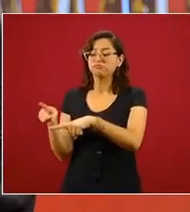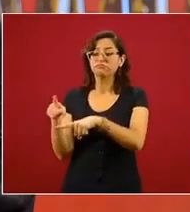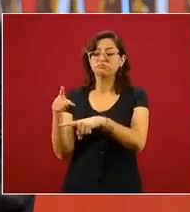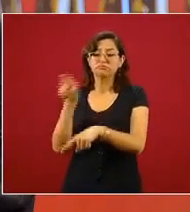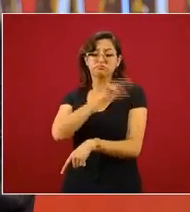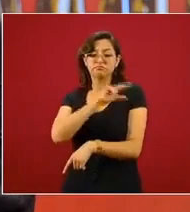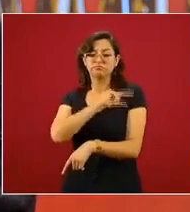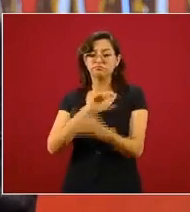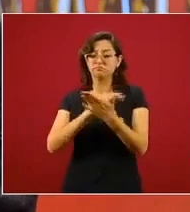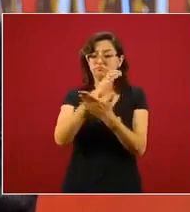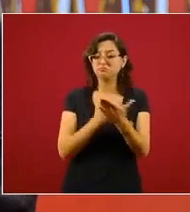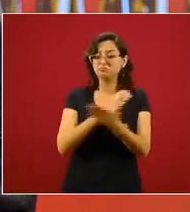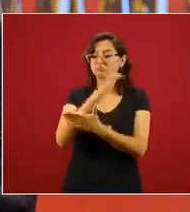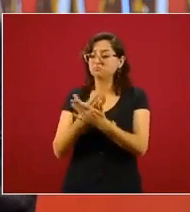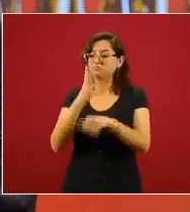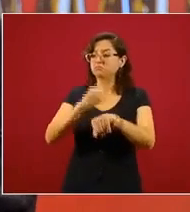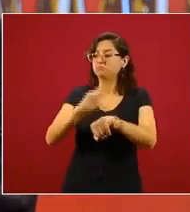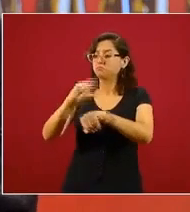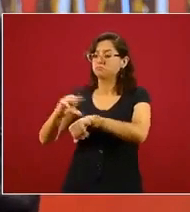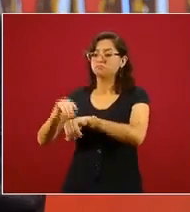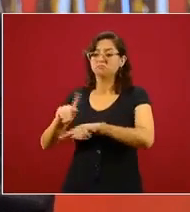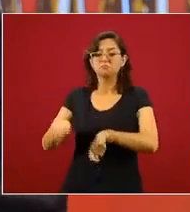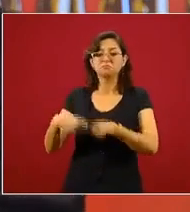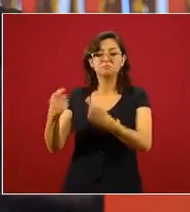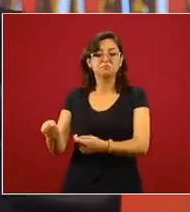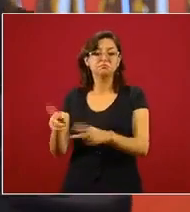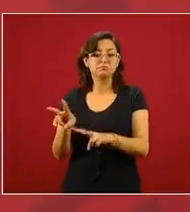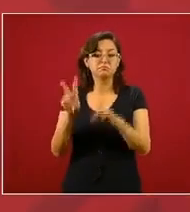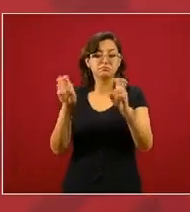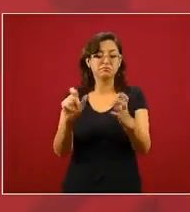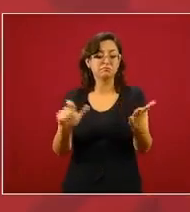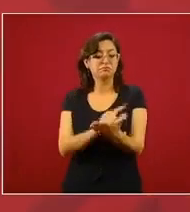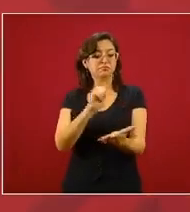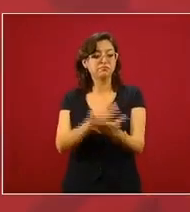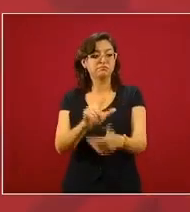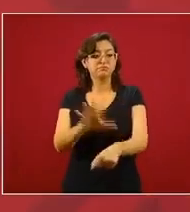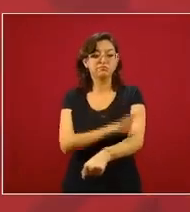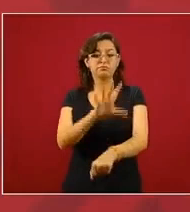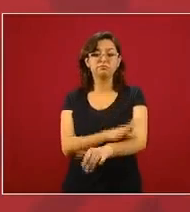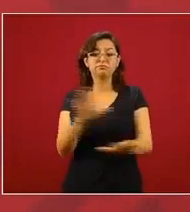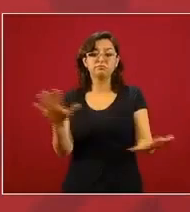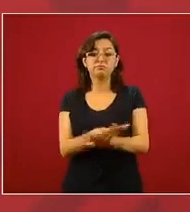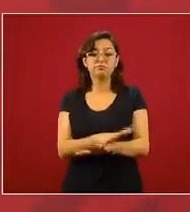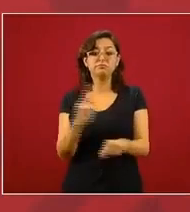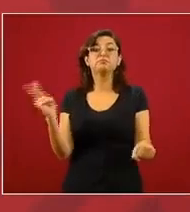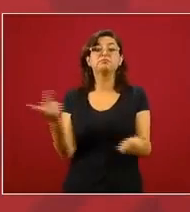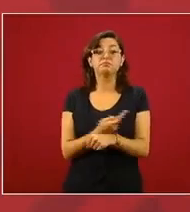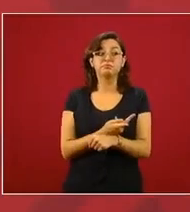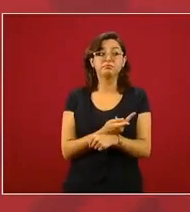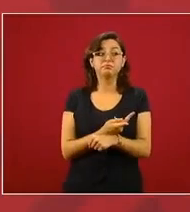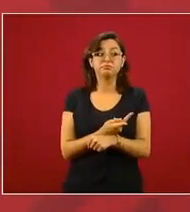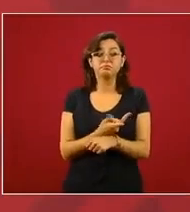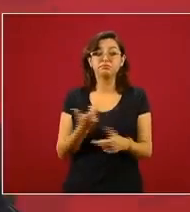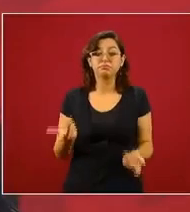a particulares con la llamada reforma energética, y según esos contratos, y así